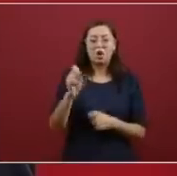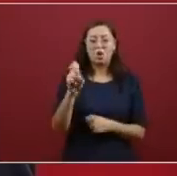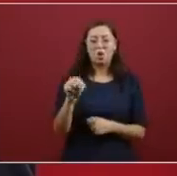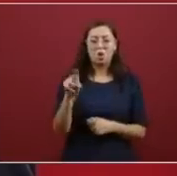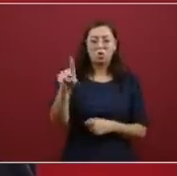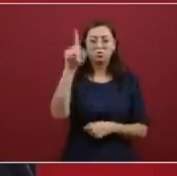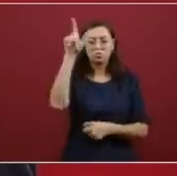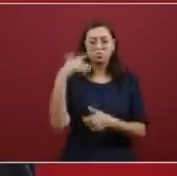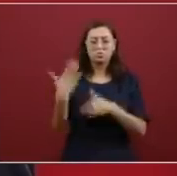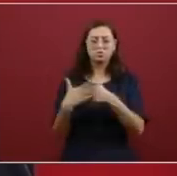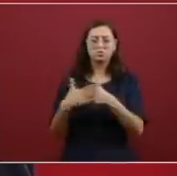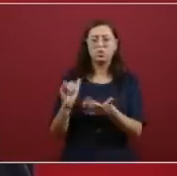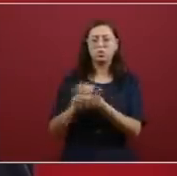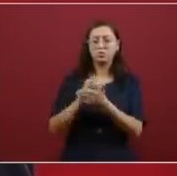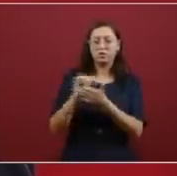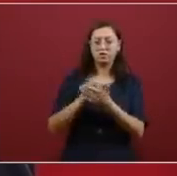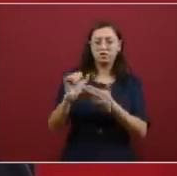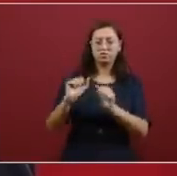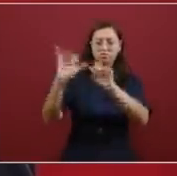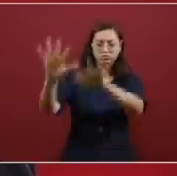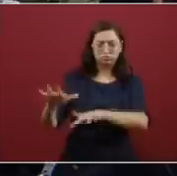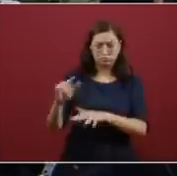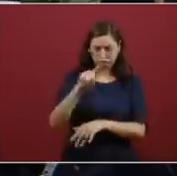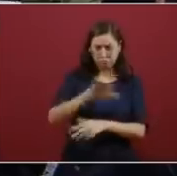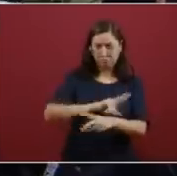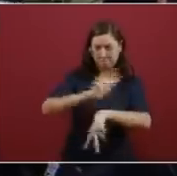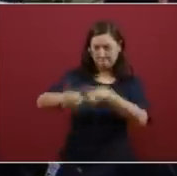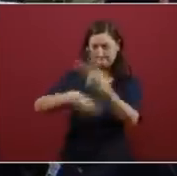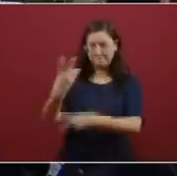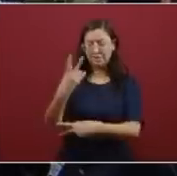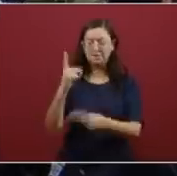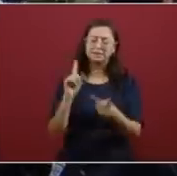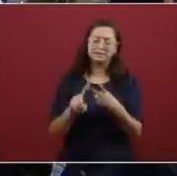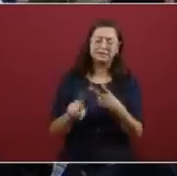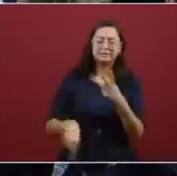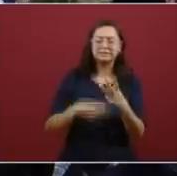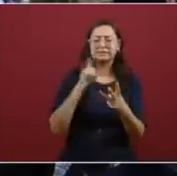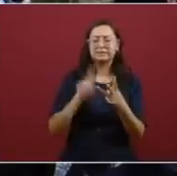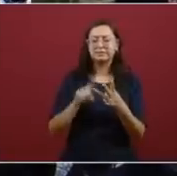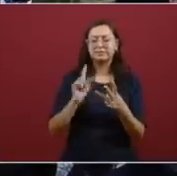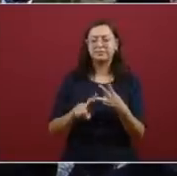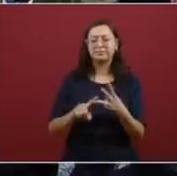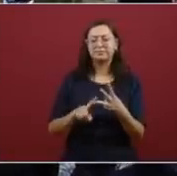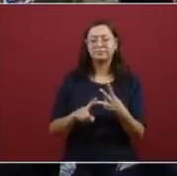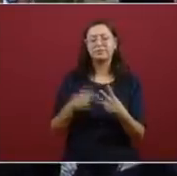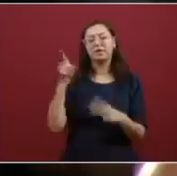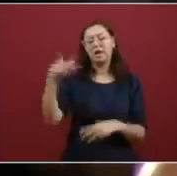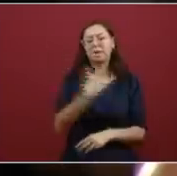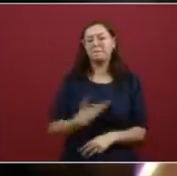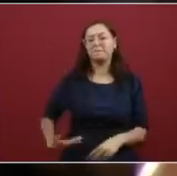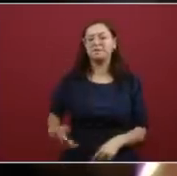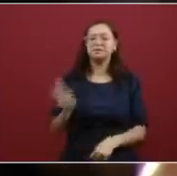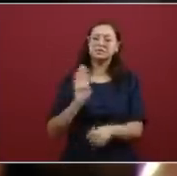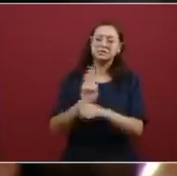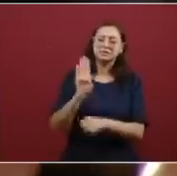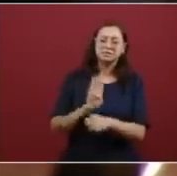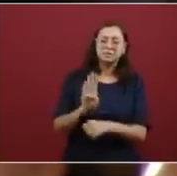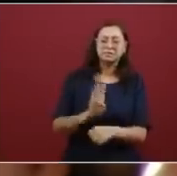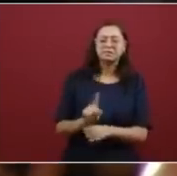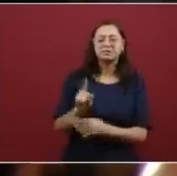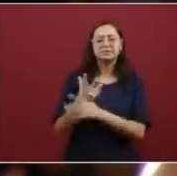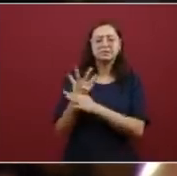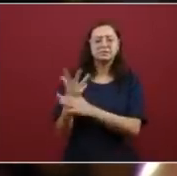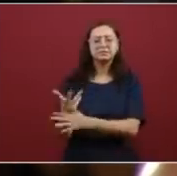hacen en Nueva York? Esa es una. Y la otra, si tiene alguna opinión sobre lo que dijo el presidente brasileño Jair Bolsonaro